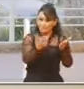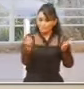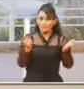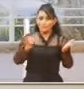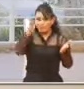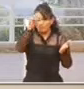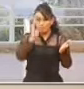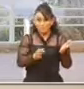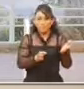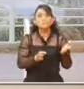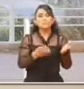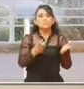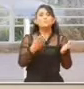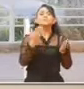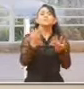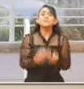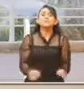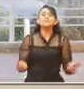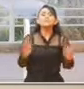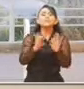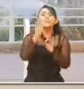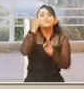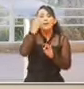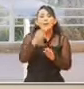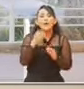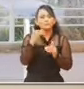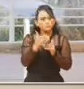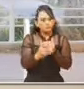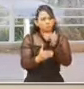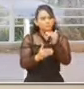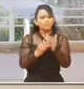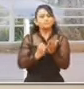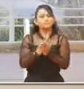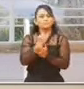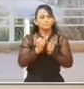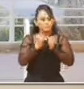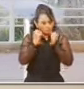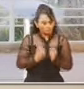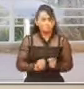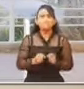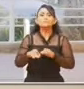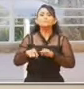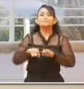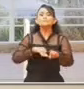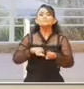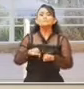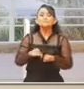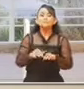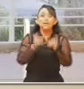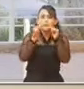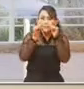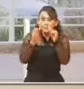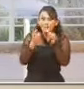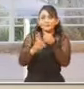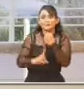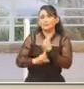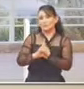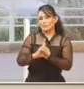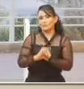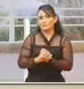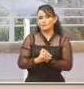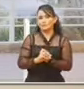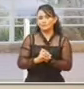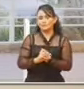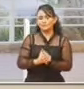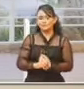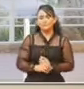es un paso para que con convicción y con trabajo podamos atender esta problemática. La realidad